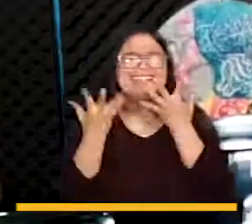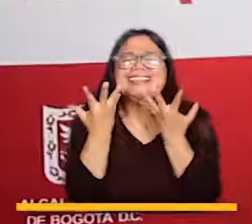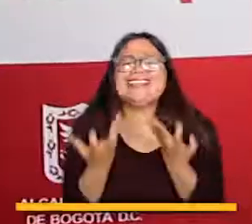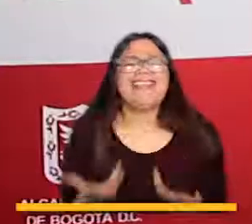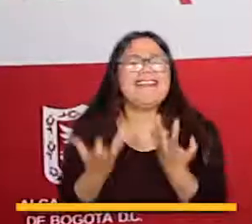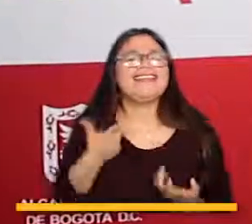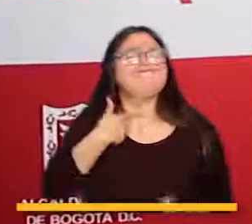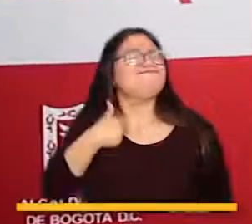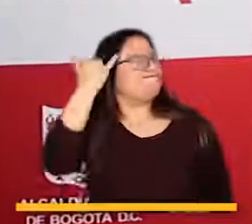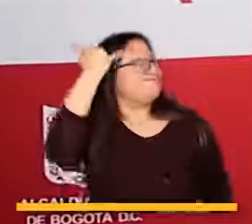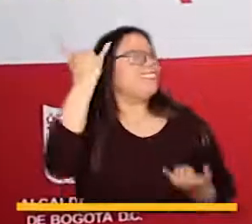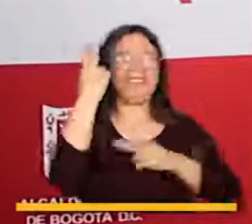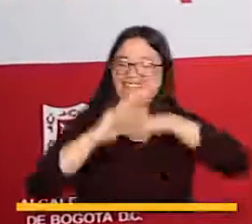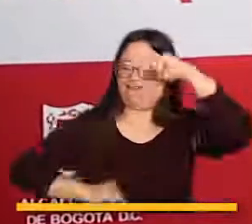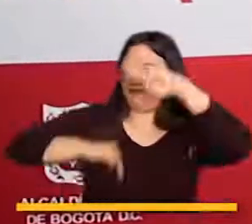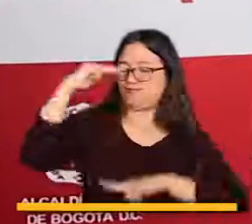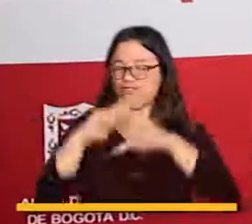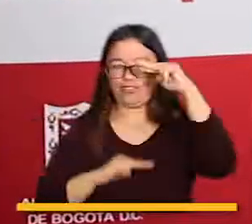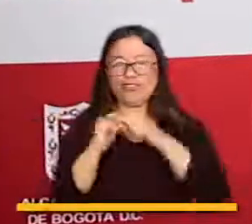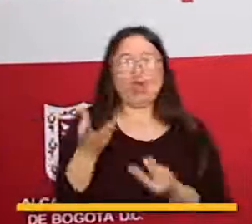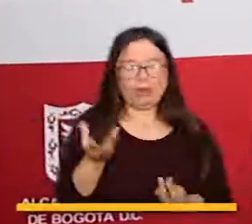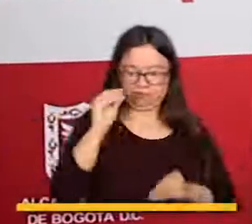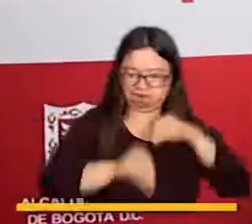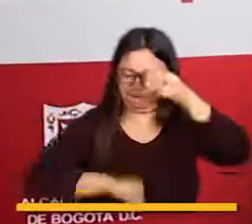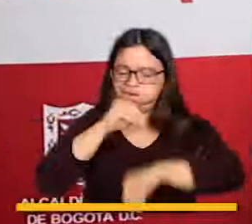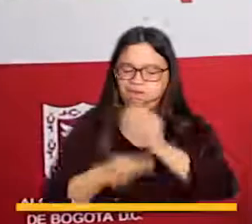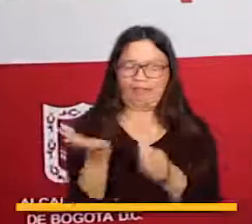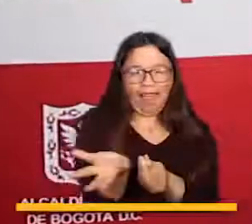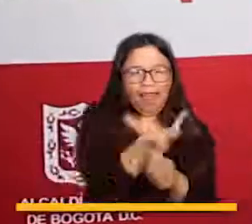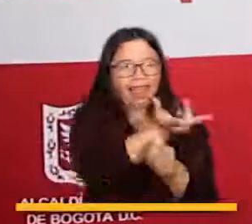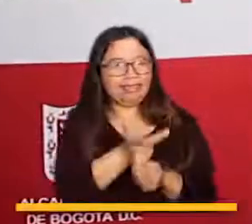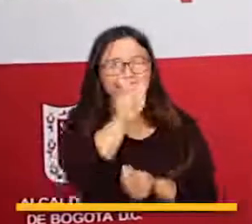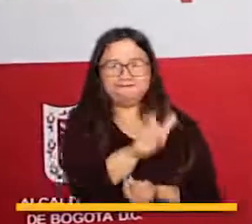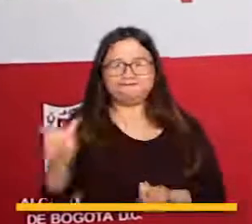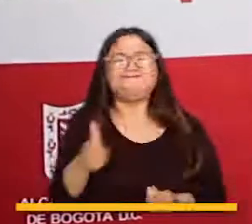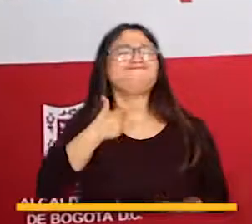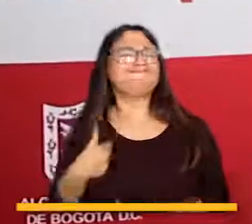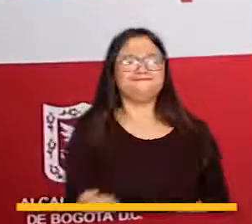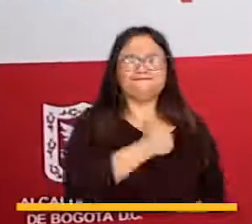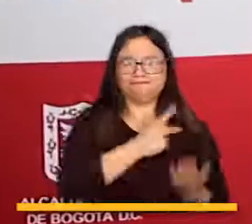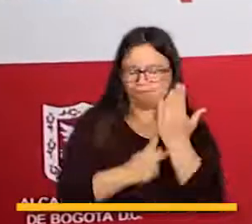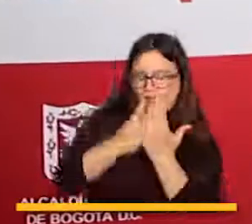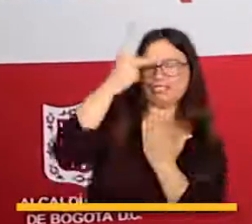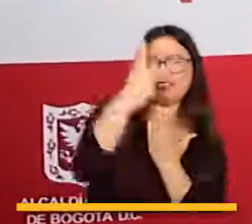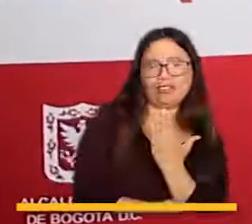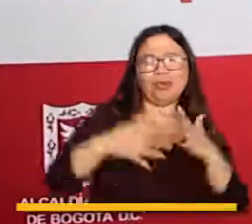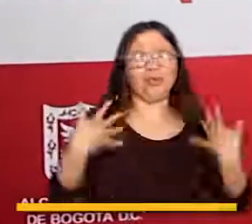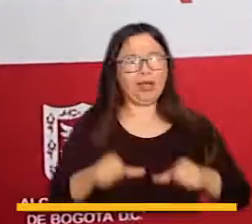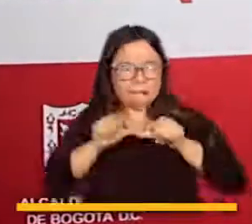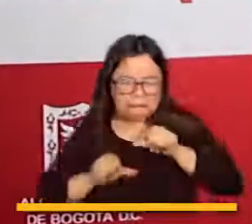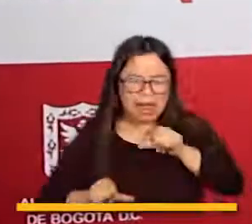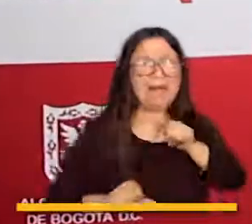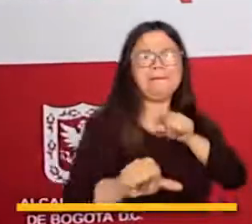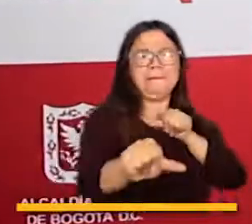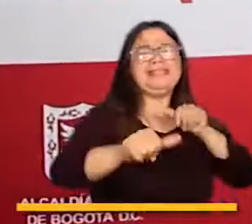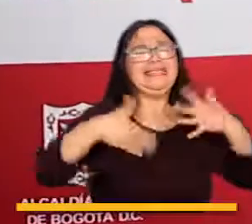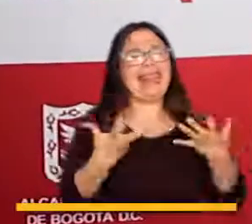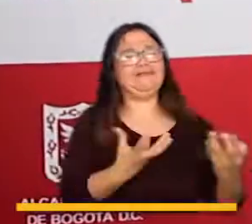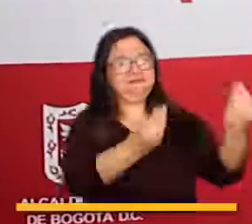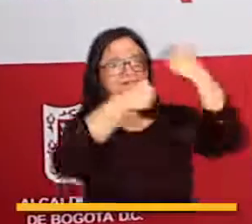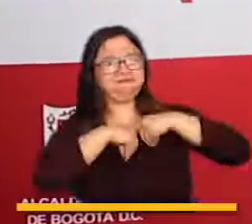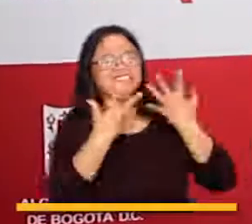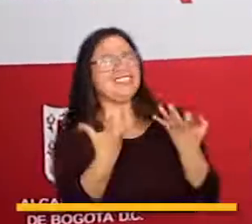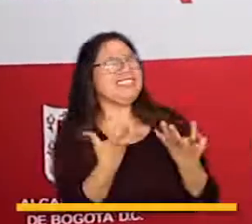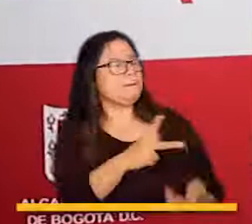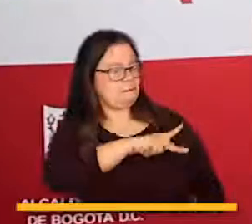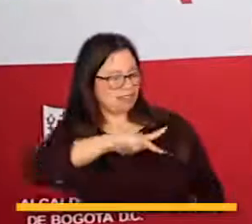Es ampliar las oportunidades individuales y colectivas de los y las jóvenes para que puedan elegir lo que quieren ser y hacer, hacia la construcción